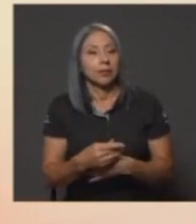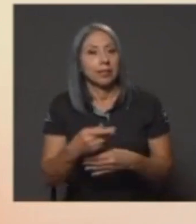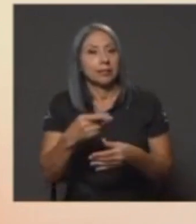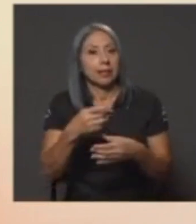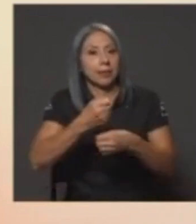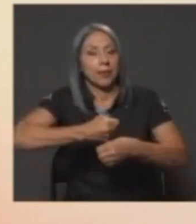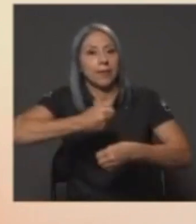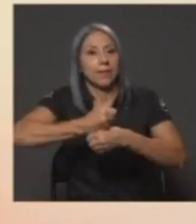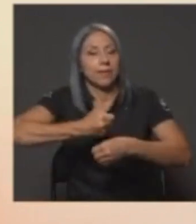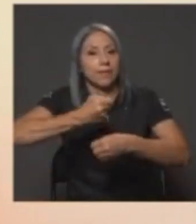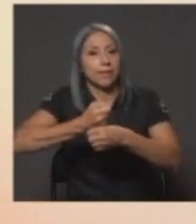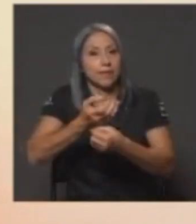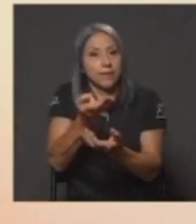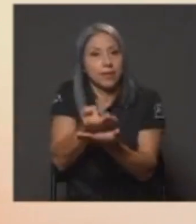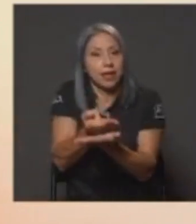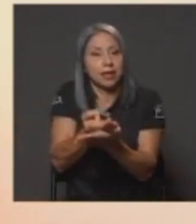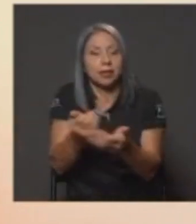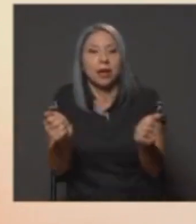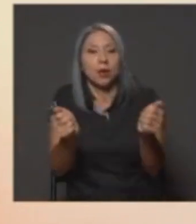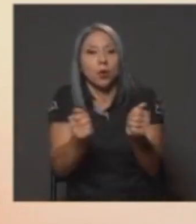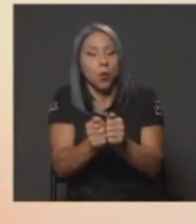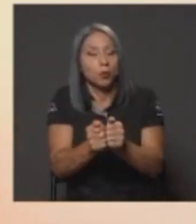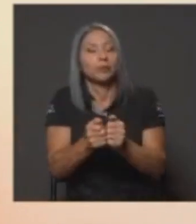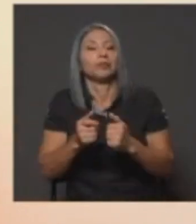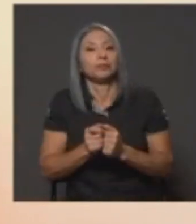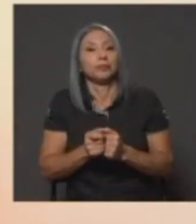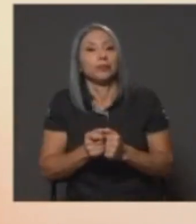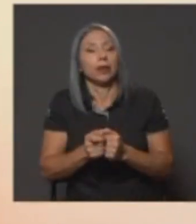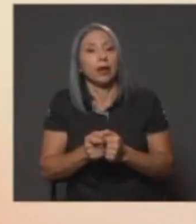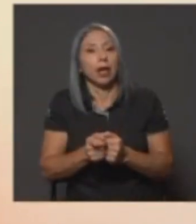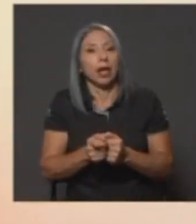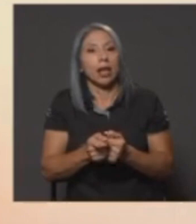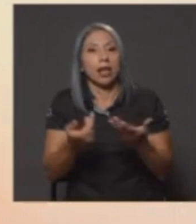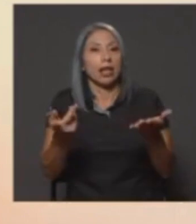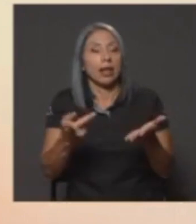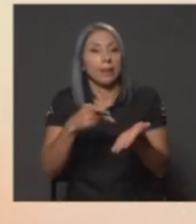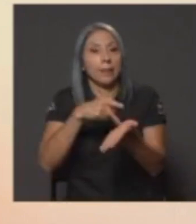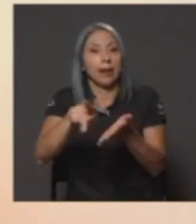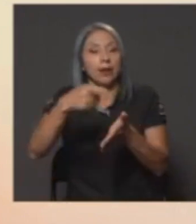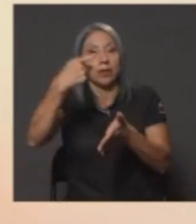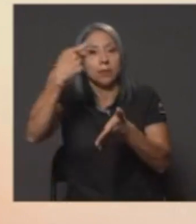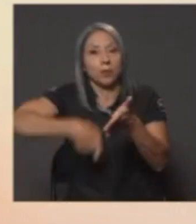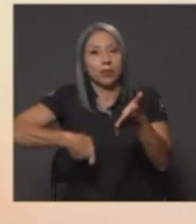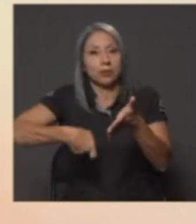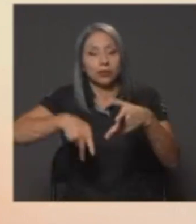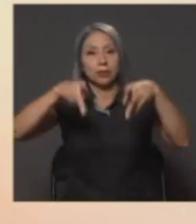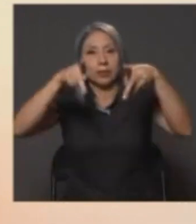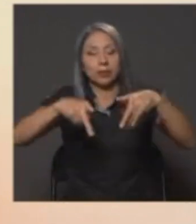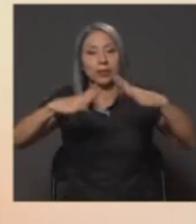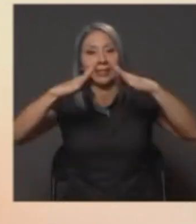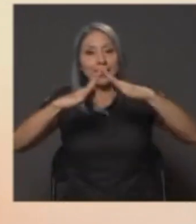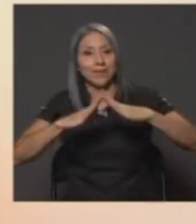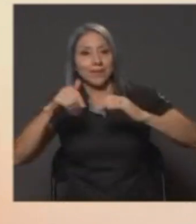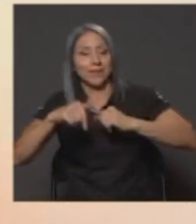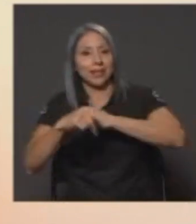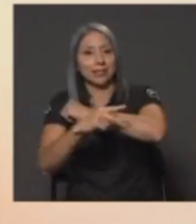financia con la contribución de los impuestos que pagan los habitantes de este